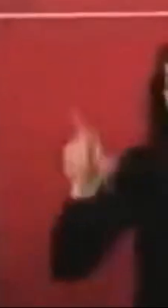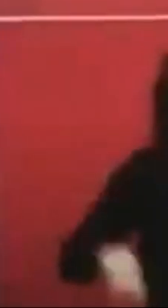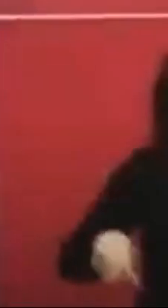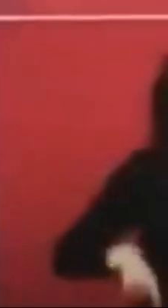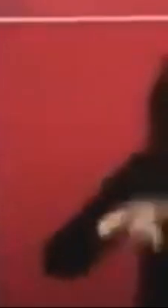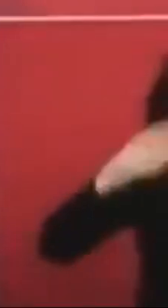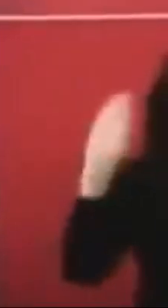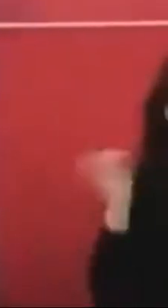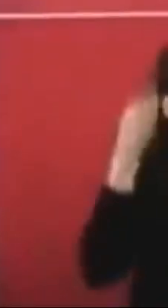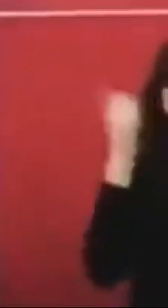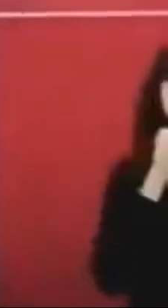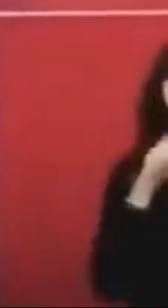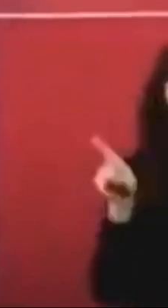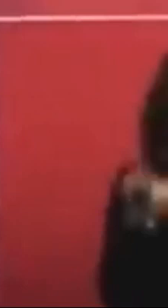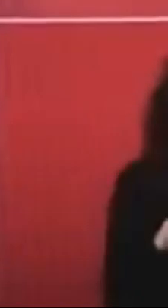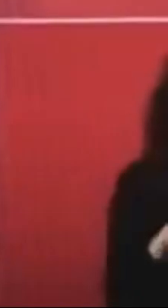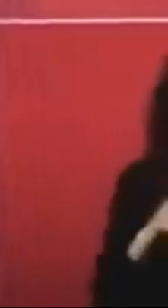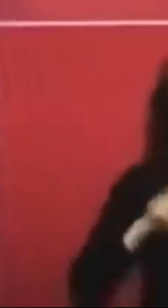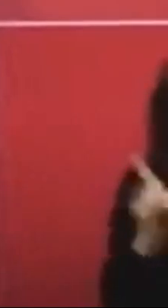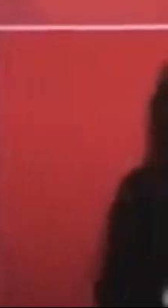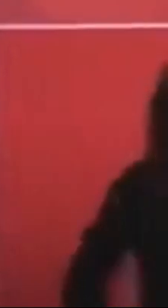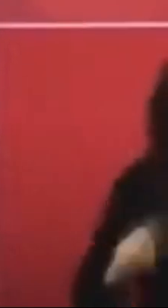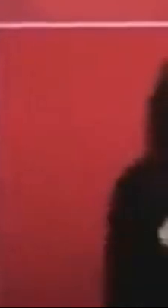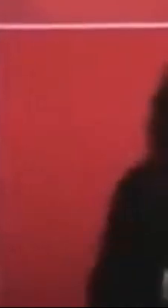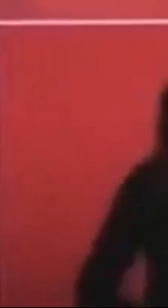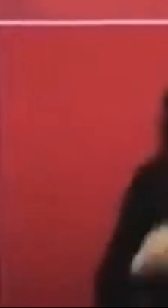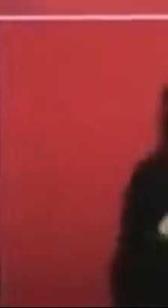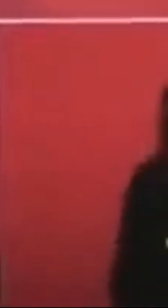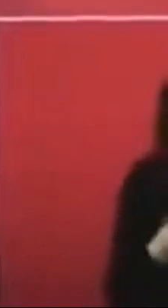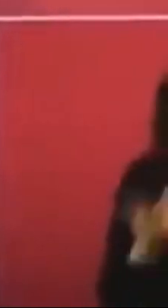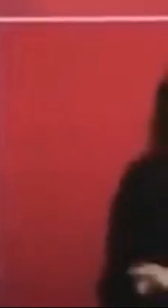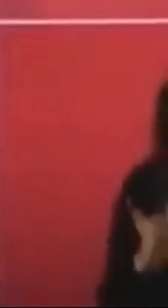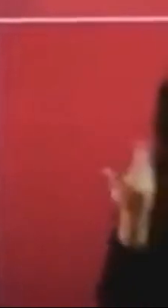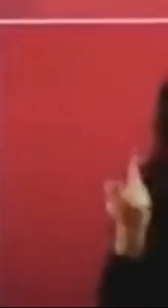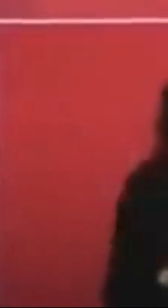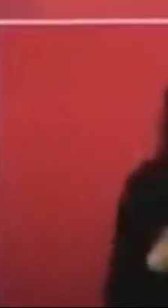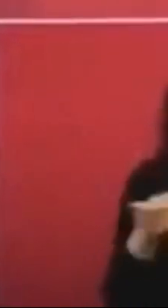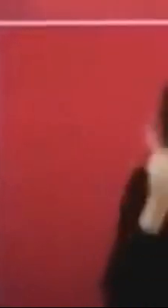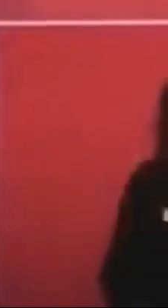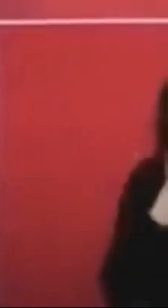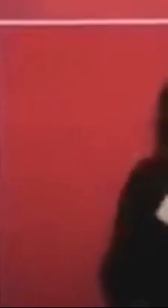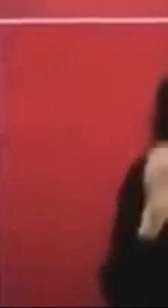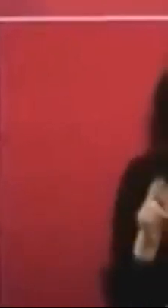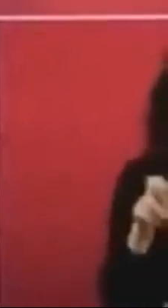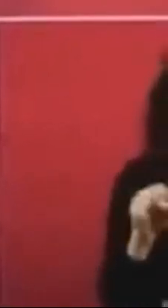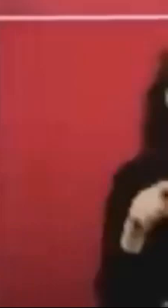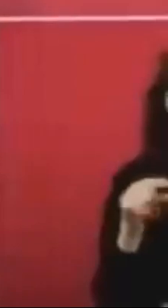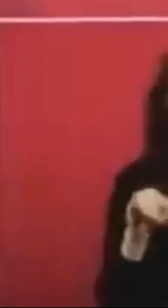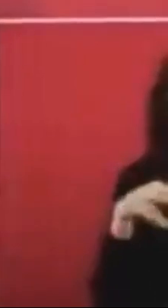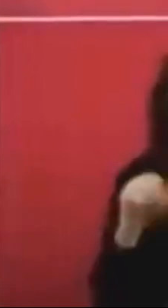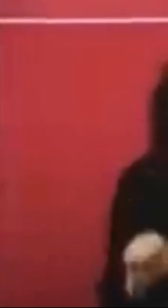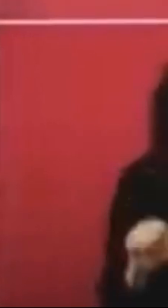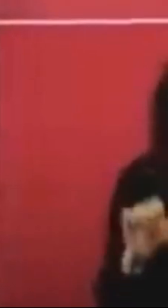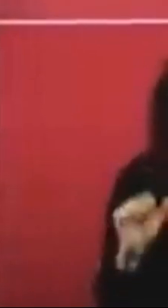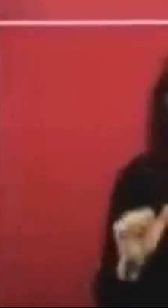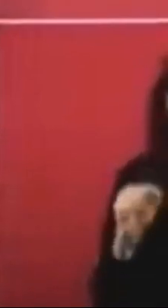Estado mexicano respecto al caso de la señora Ernestina Asencio, una mujer indígena náhuatl